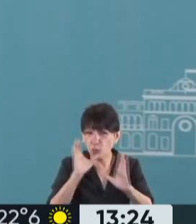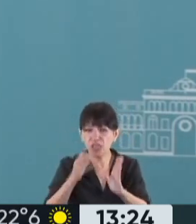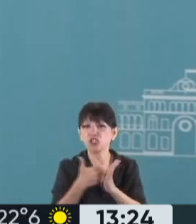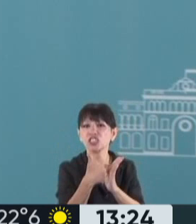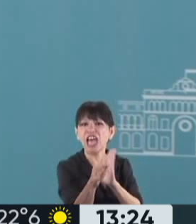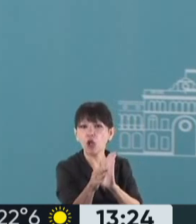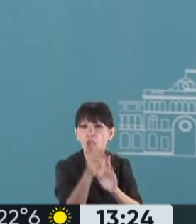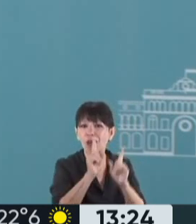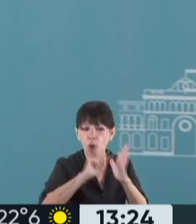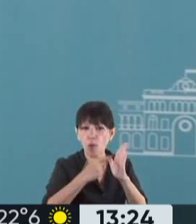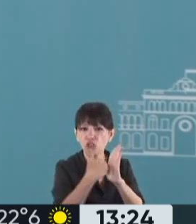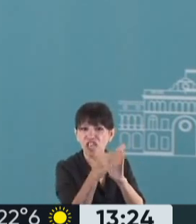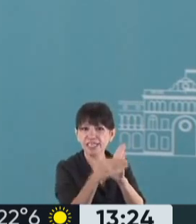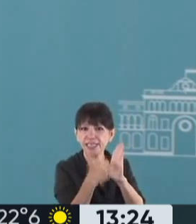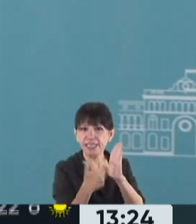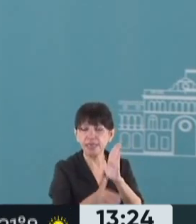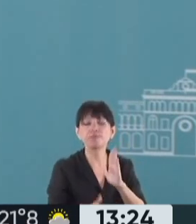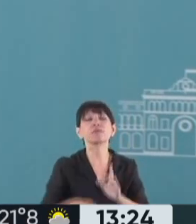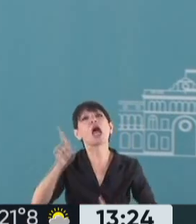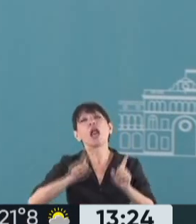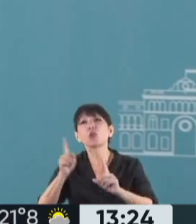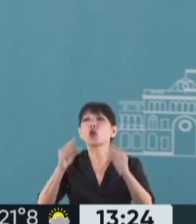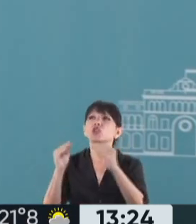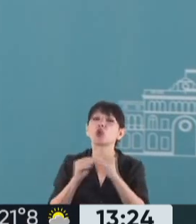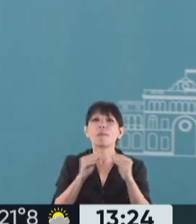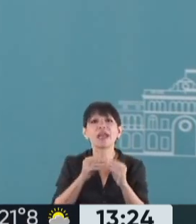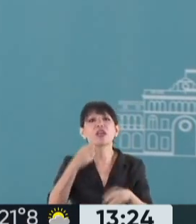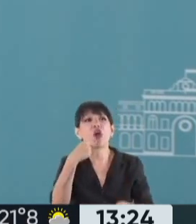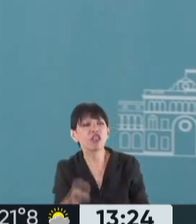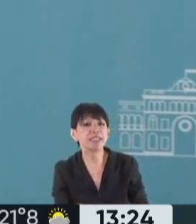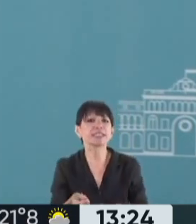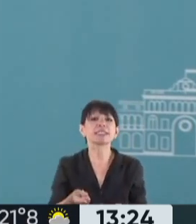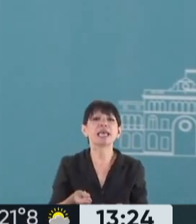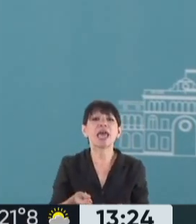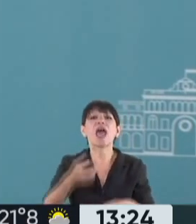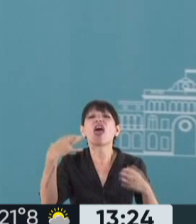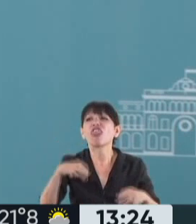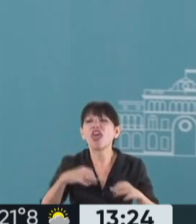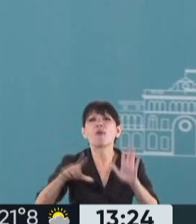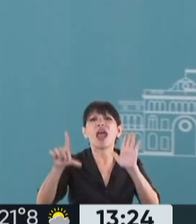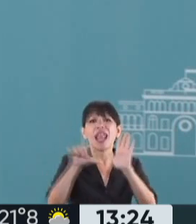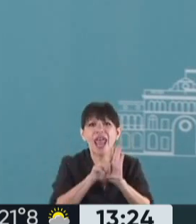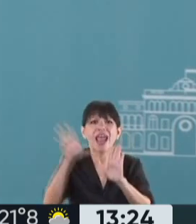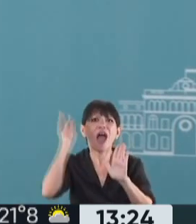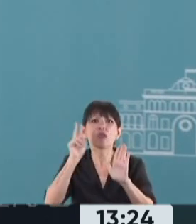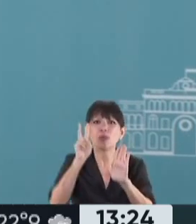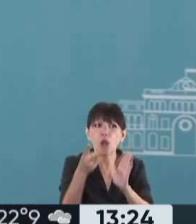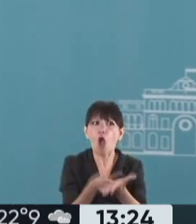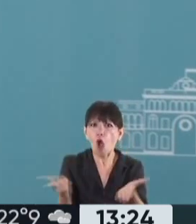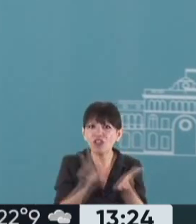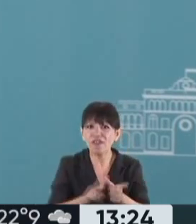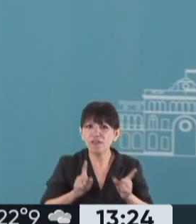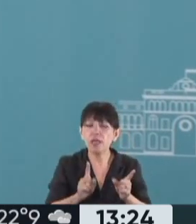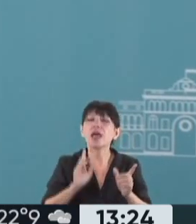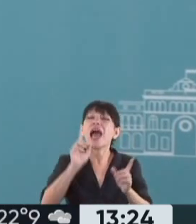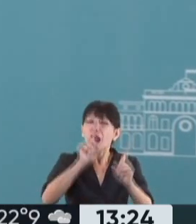los compañeros y las compañeras en las redes, sobre todo, dicen, pongan de nuevo en vigencia la Ley de Servicios de Comunicación Audiovisual, que en realidad hay muchos artículos